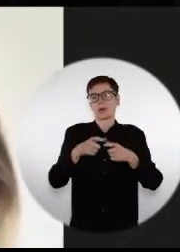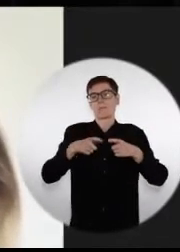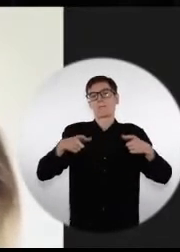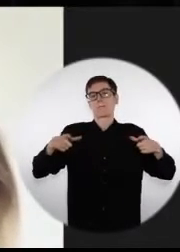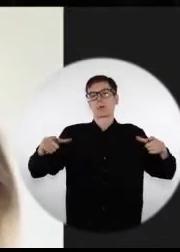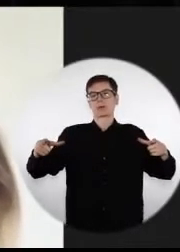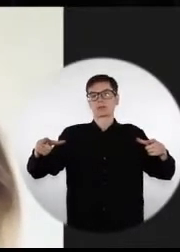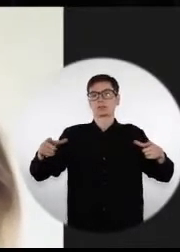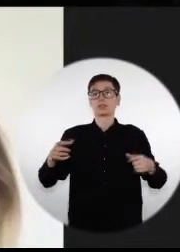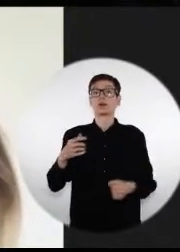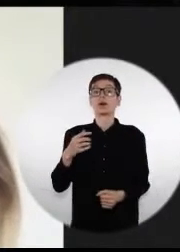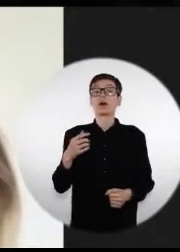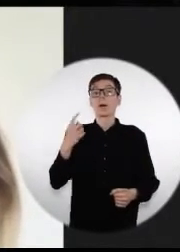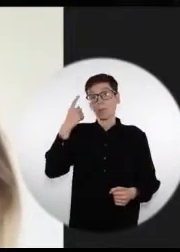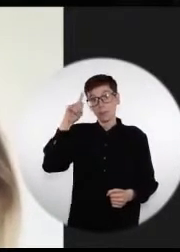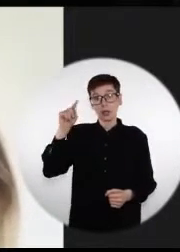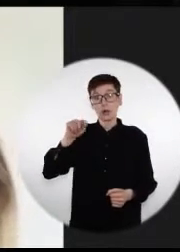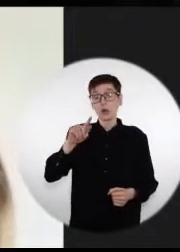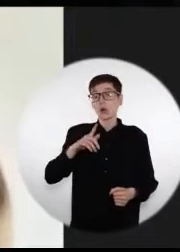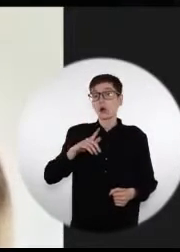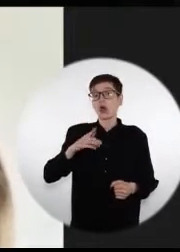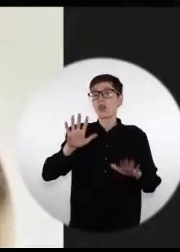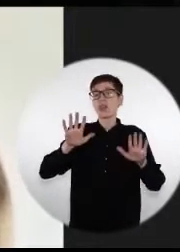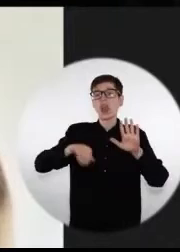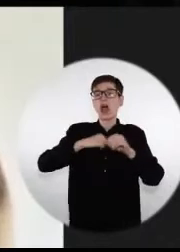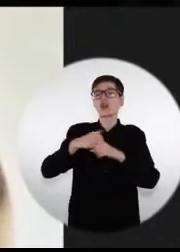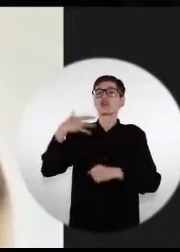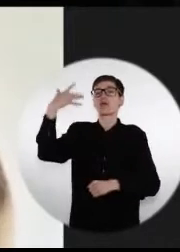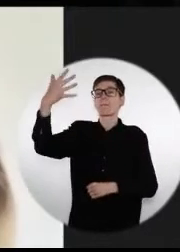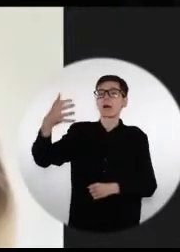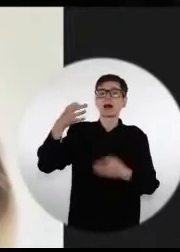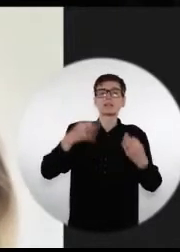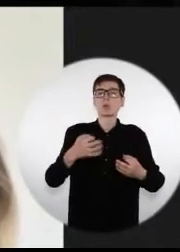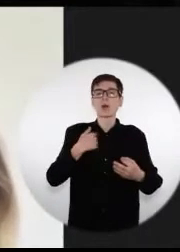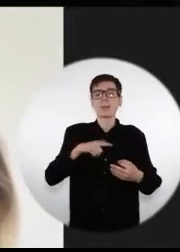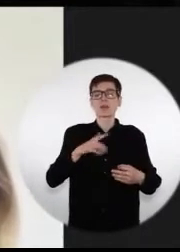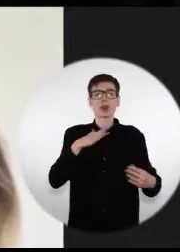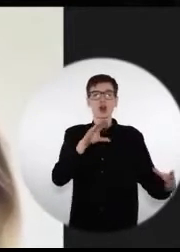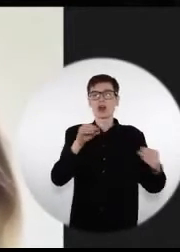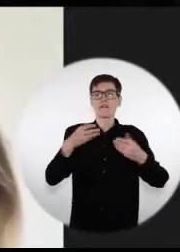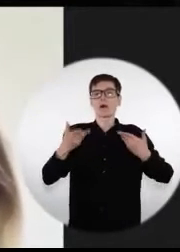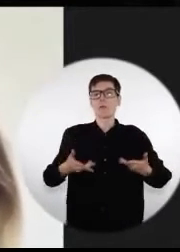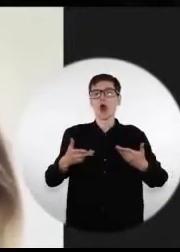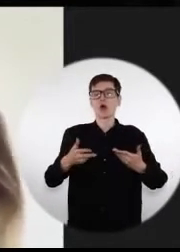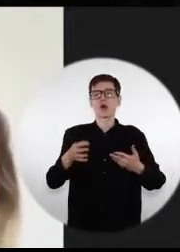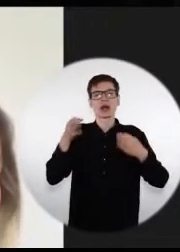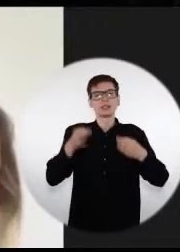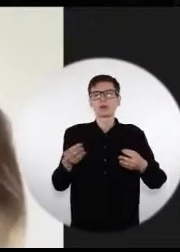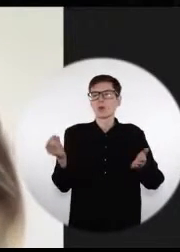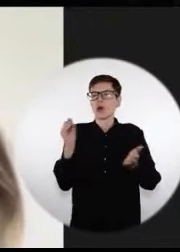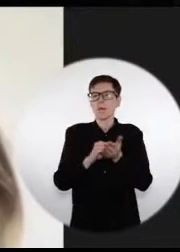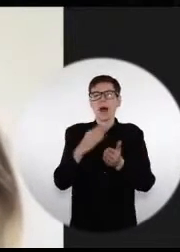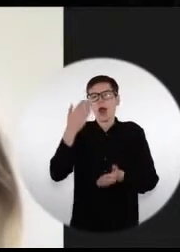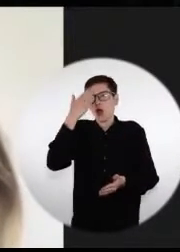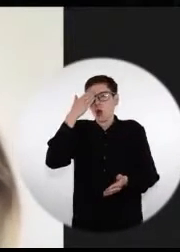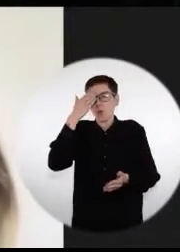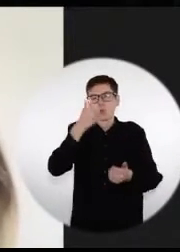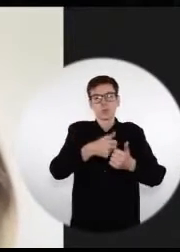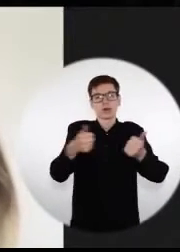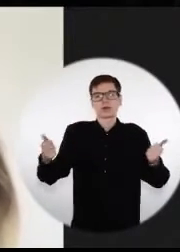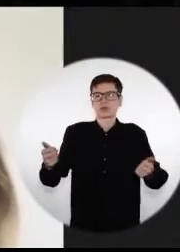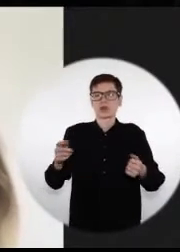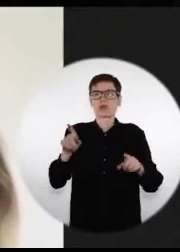en términos de lo que decía el de contrato y de a poco yo creo que en diez años más lo que estamos hablando ahora